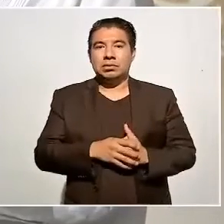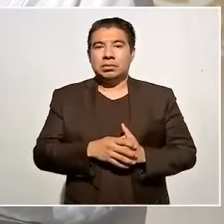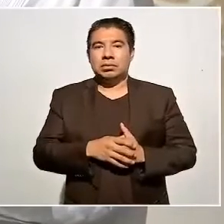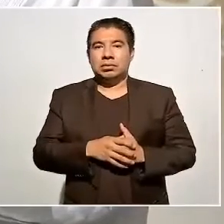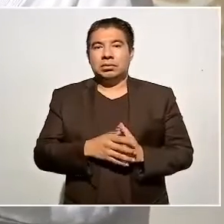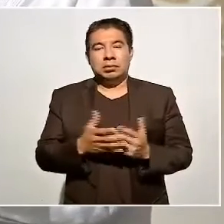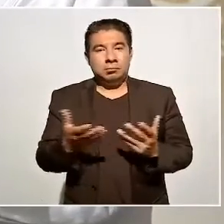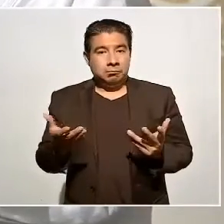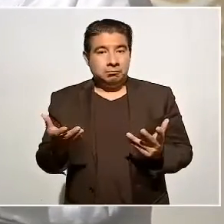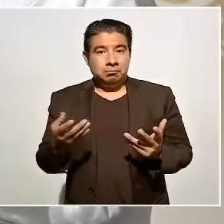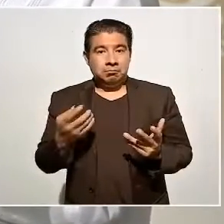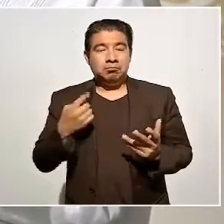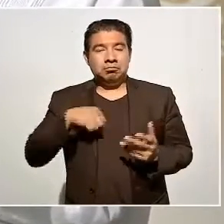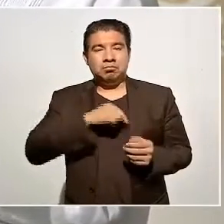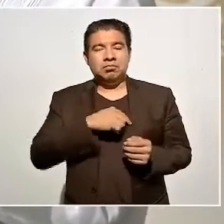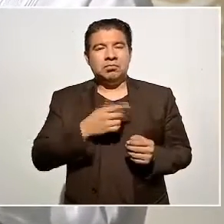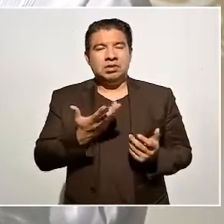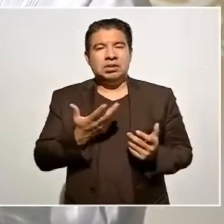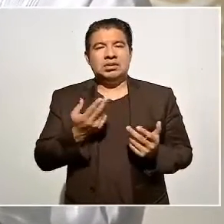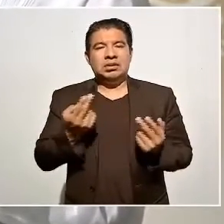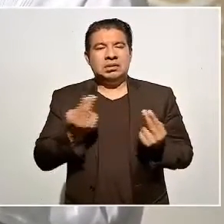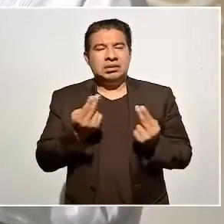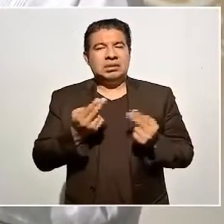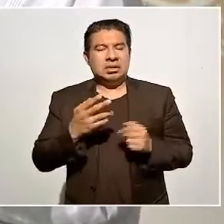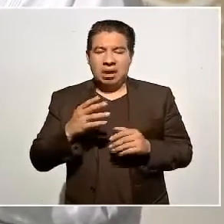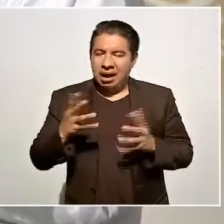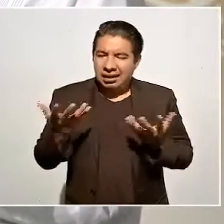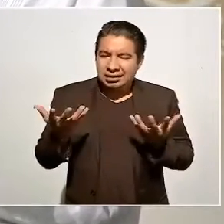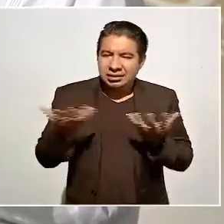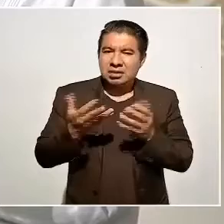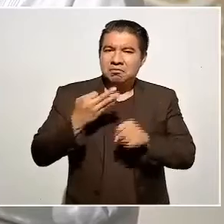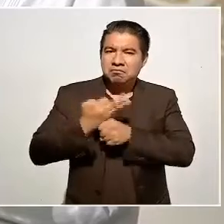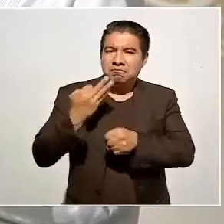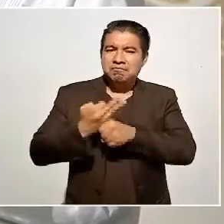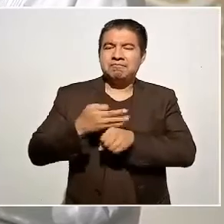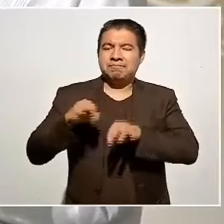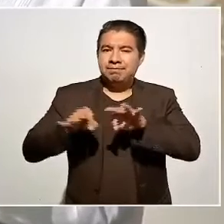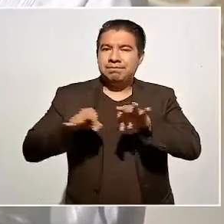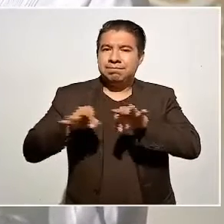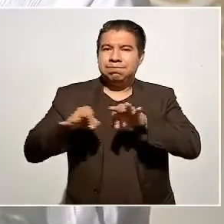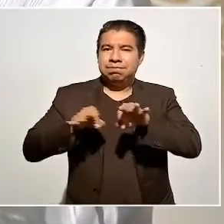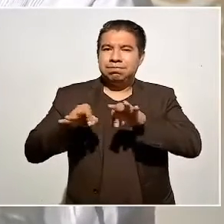hay que aprovechar estos meses,